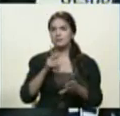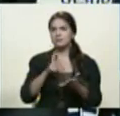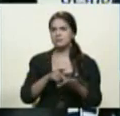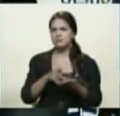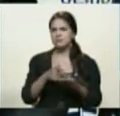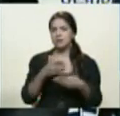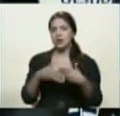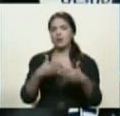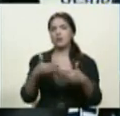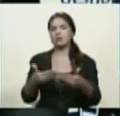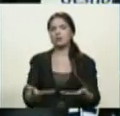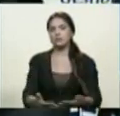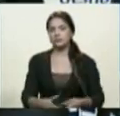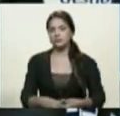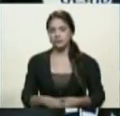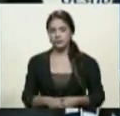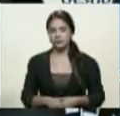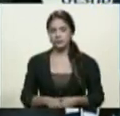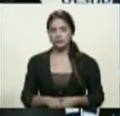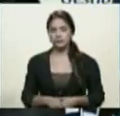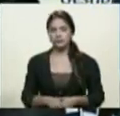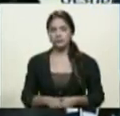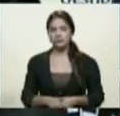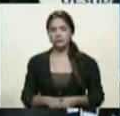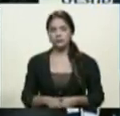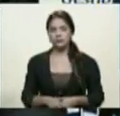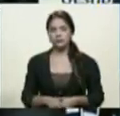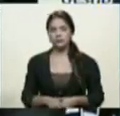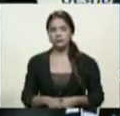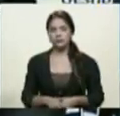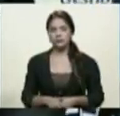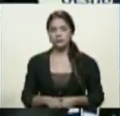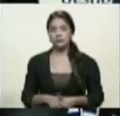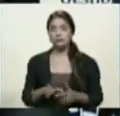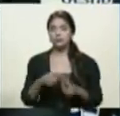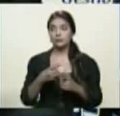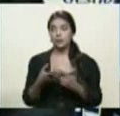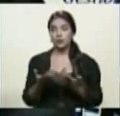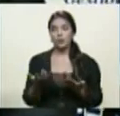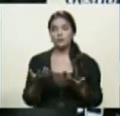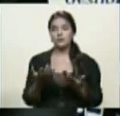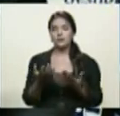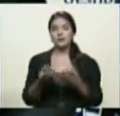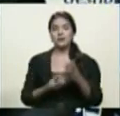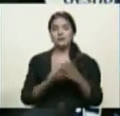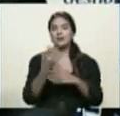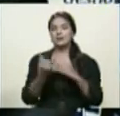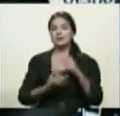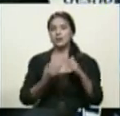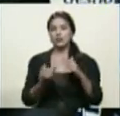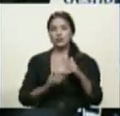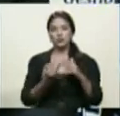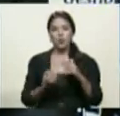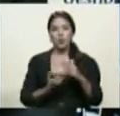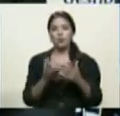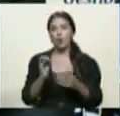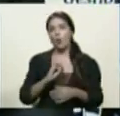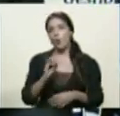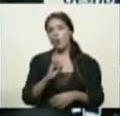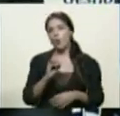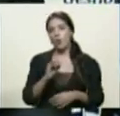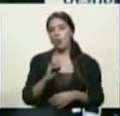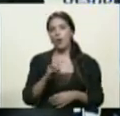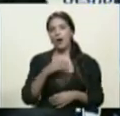consecuencia por lo tanto esa idea de crear instituciones paralelas o juntas de